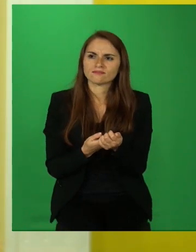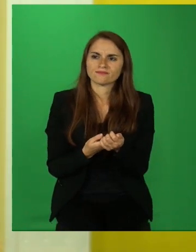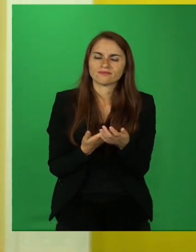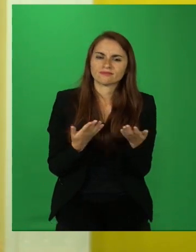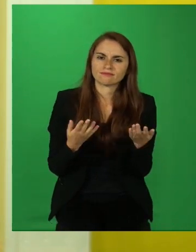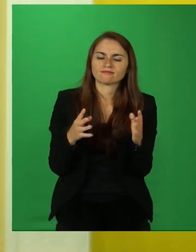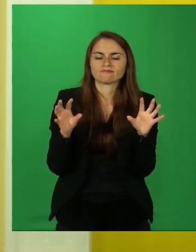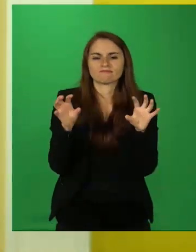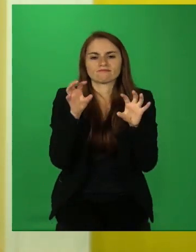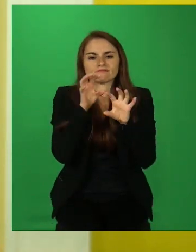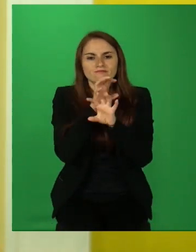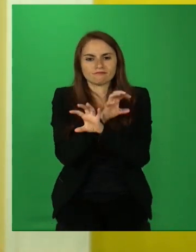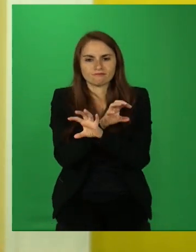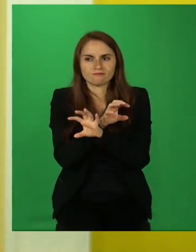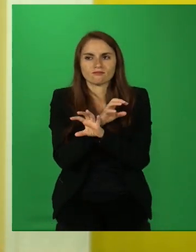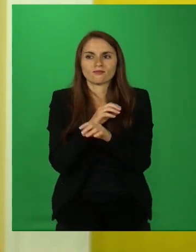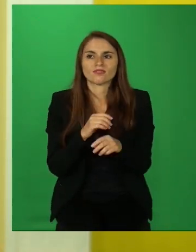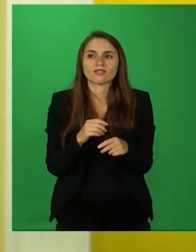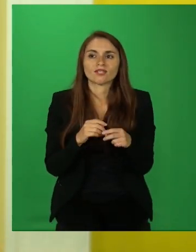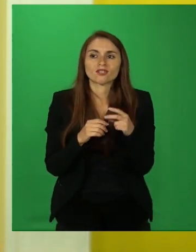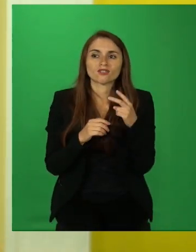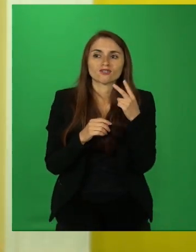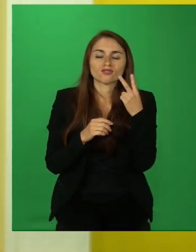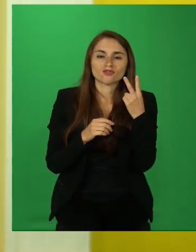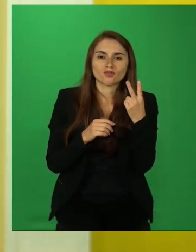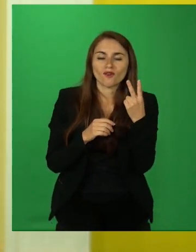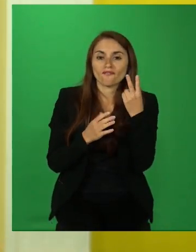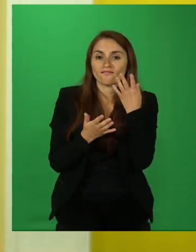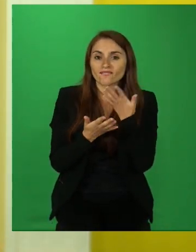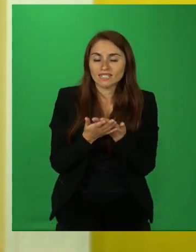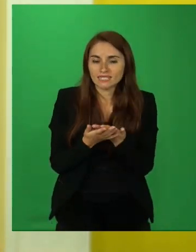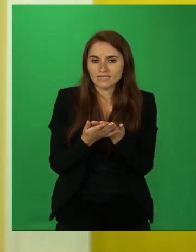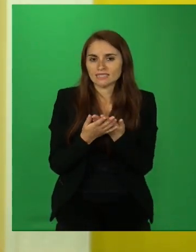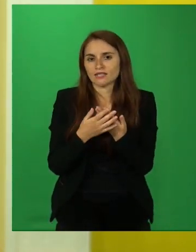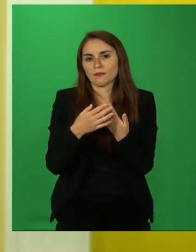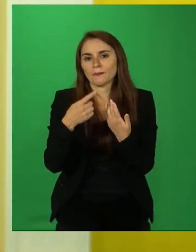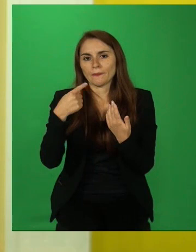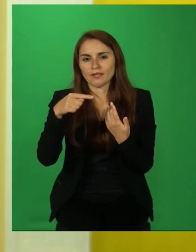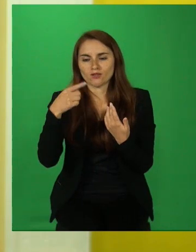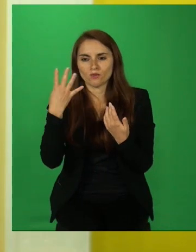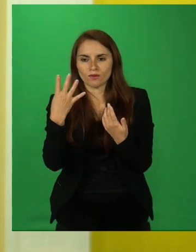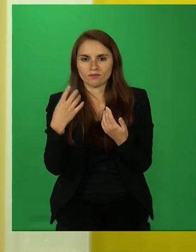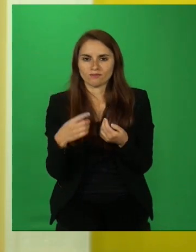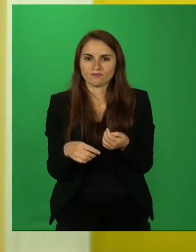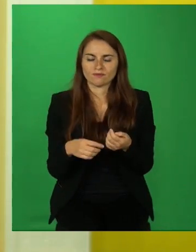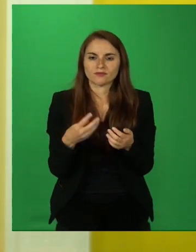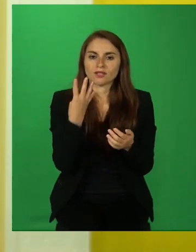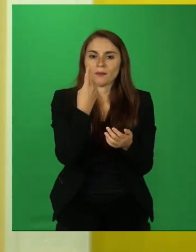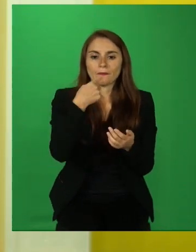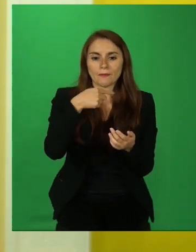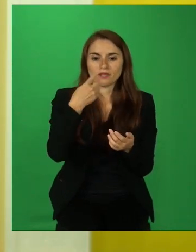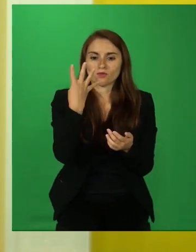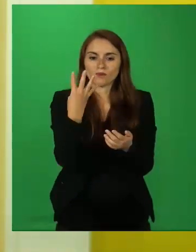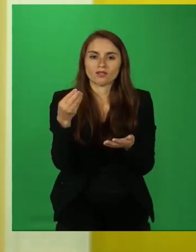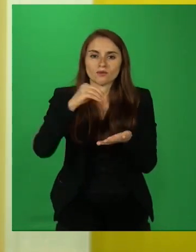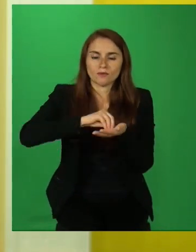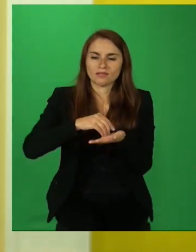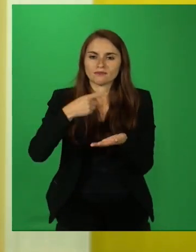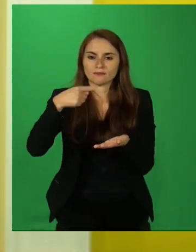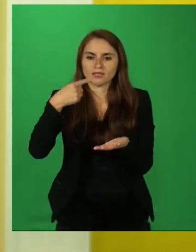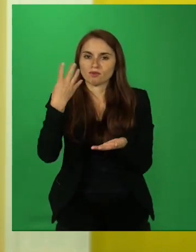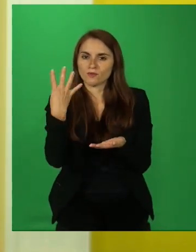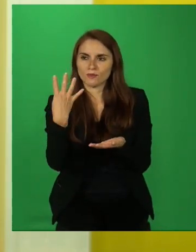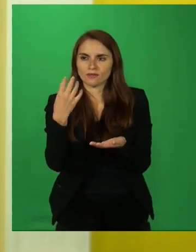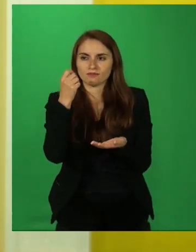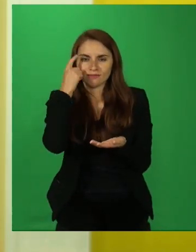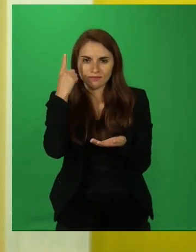sentido tiene voy a sumar dos veces el 4 negativo te das cuenta vamos a ir en la recta entonces numérica de